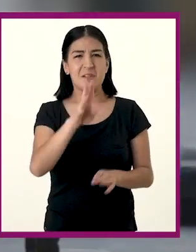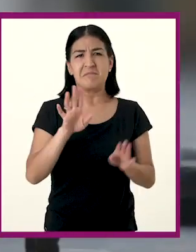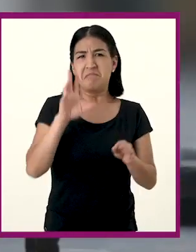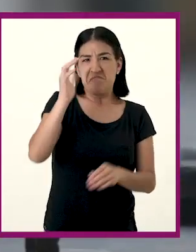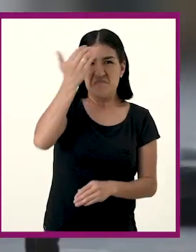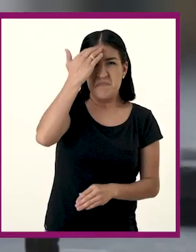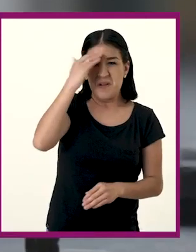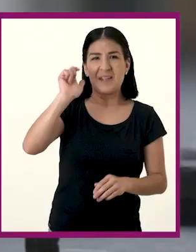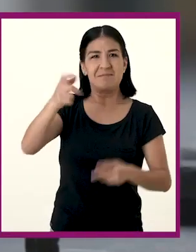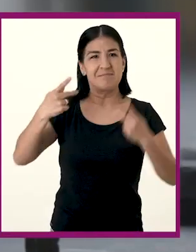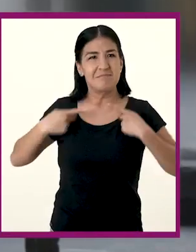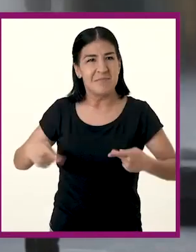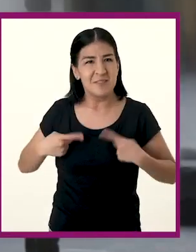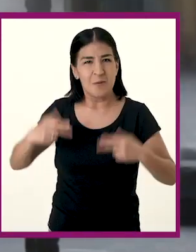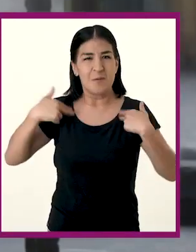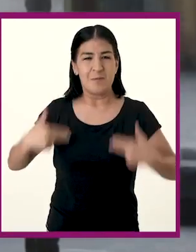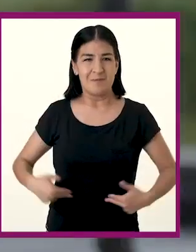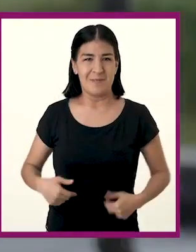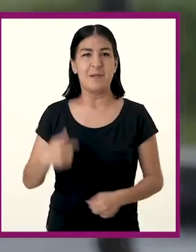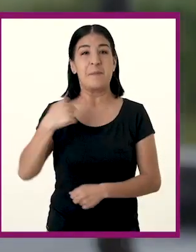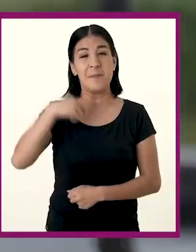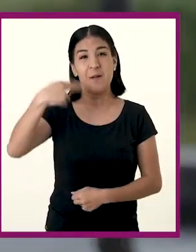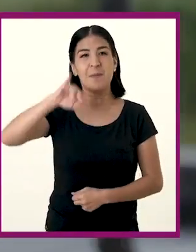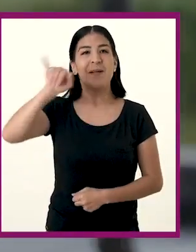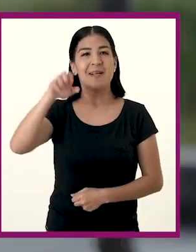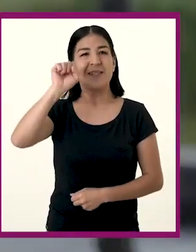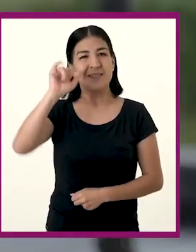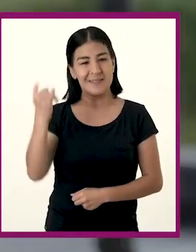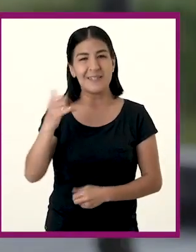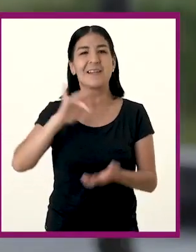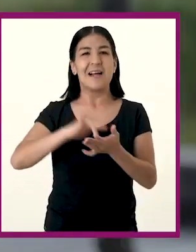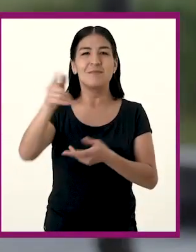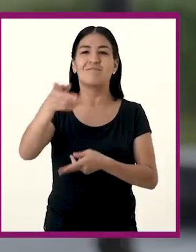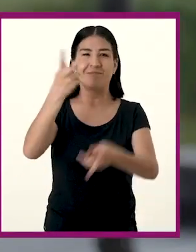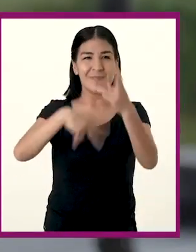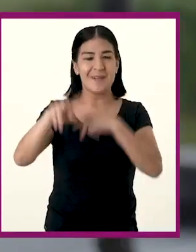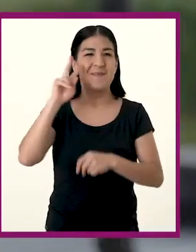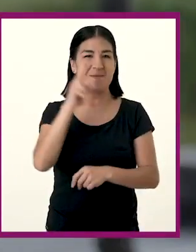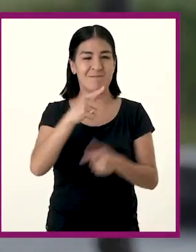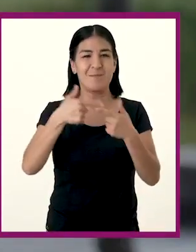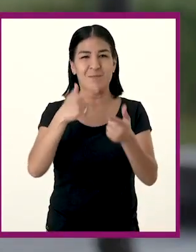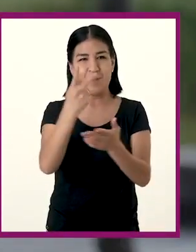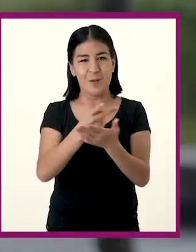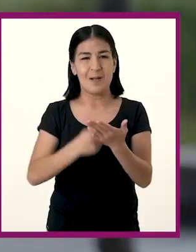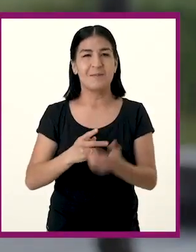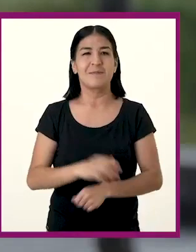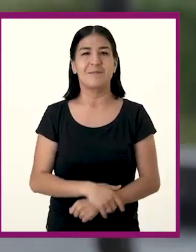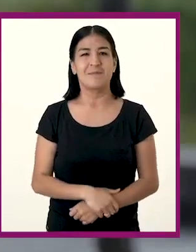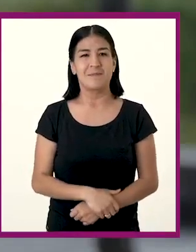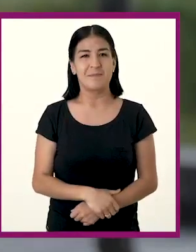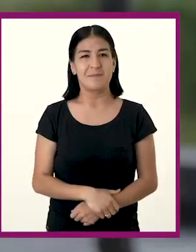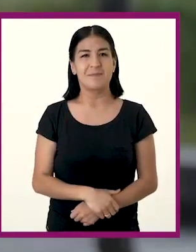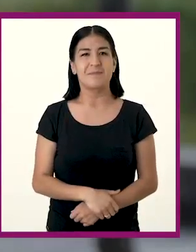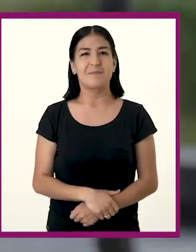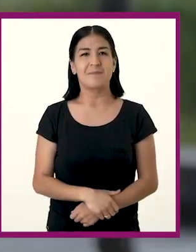más con el lado desconocido de la existencia. Yo soy Jessie Bulbo, gracias por acompañarme hoy en Banda Ancha.